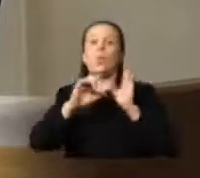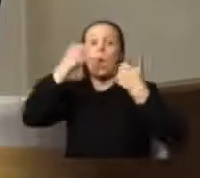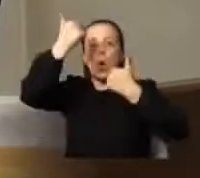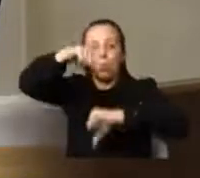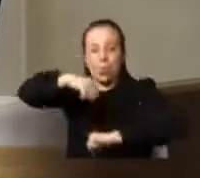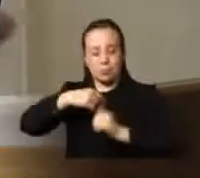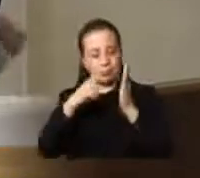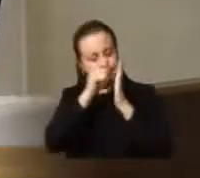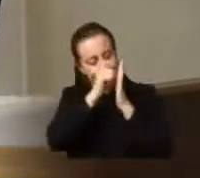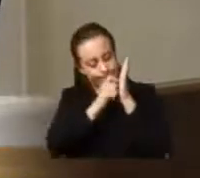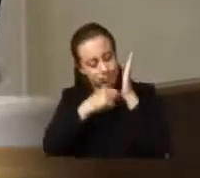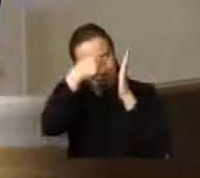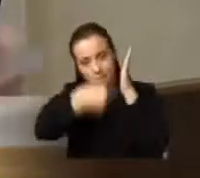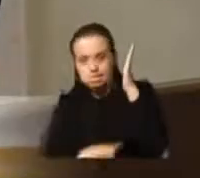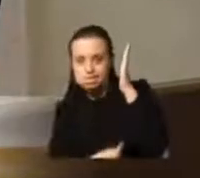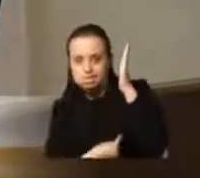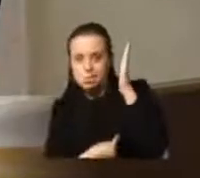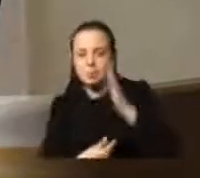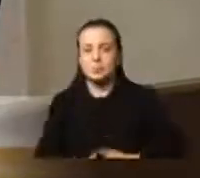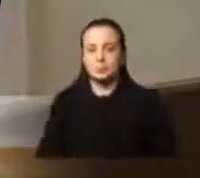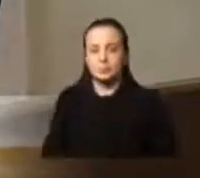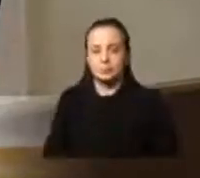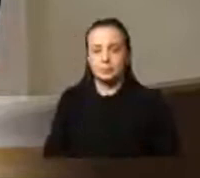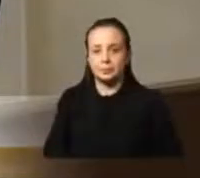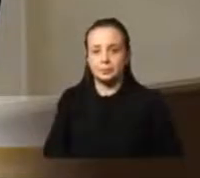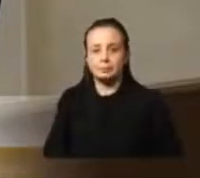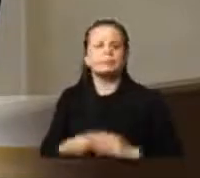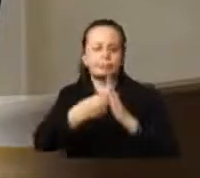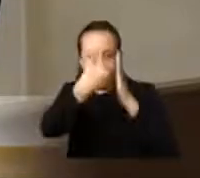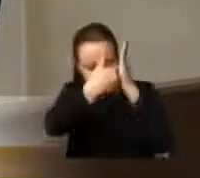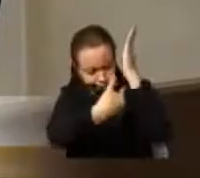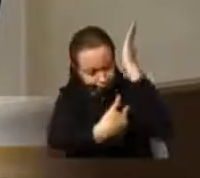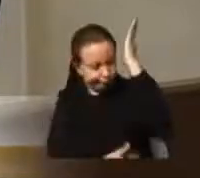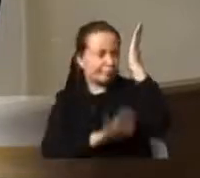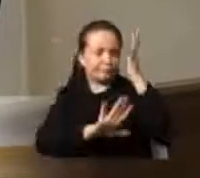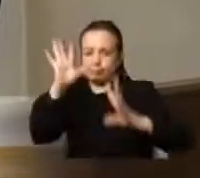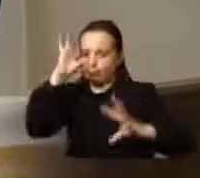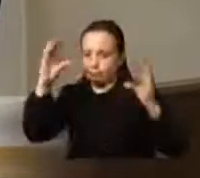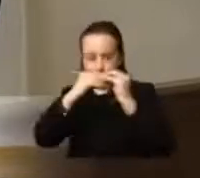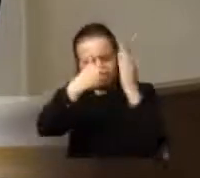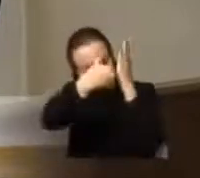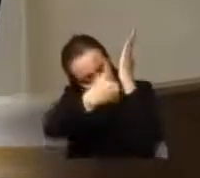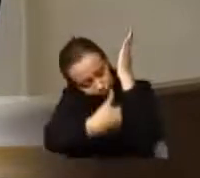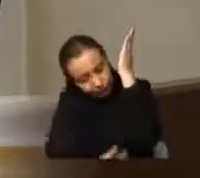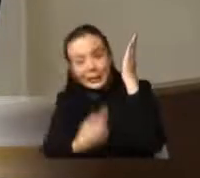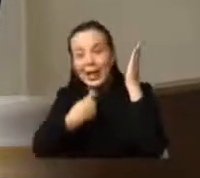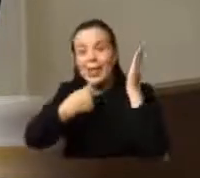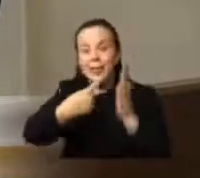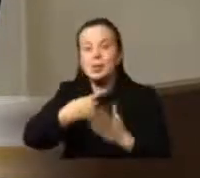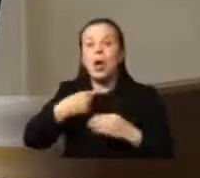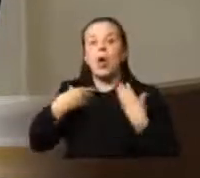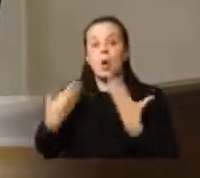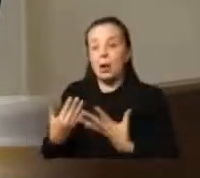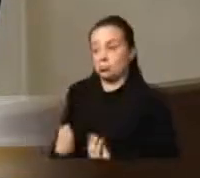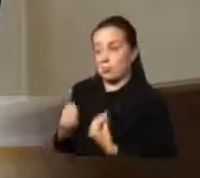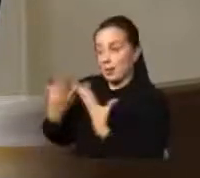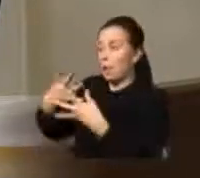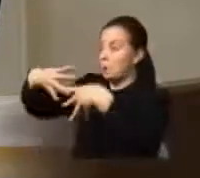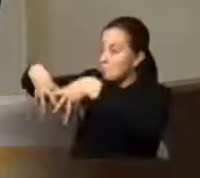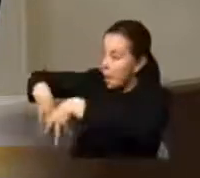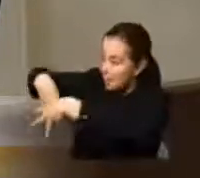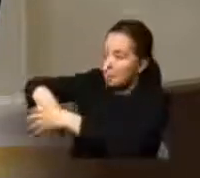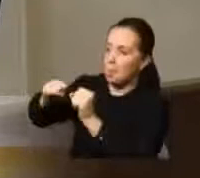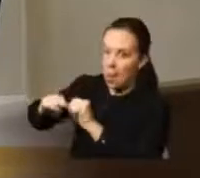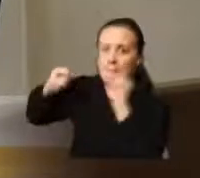que abajo se enuncian. Y sigue el acuerdo. Garantías plenas para la